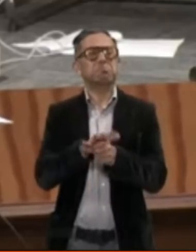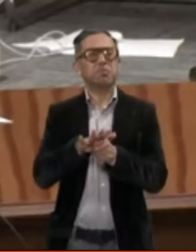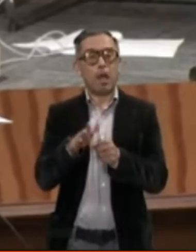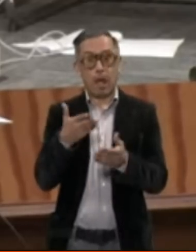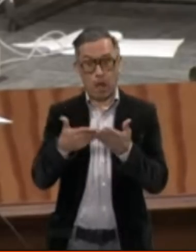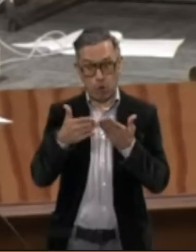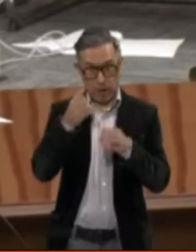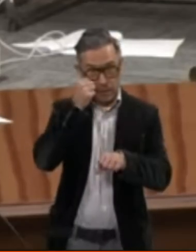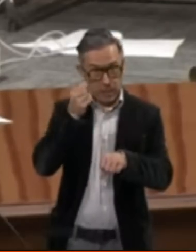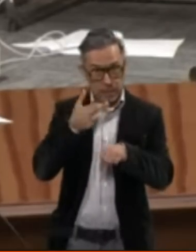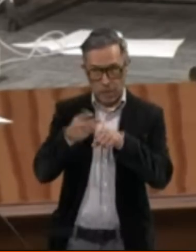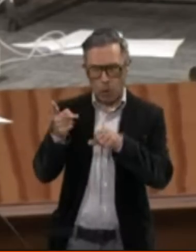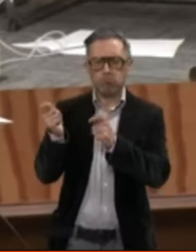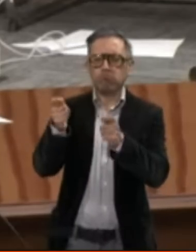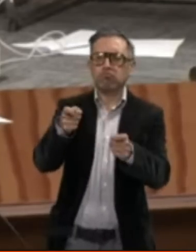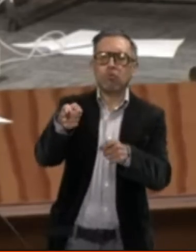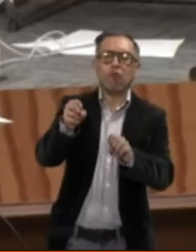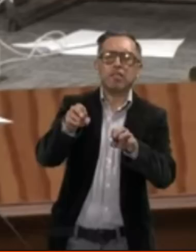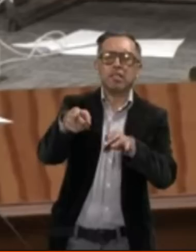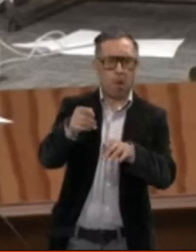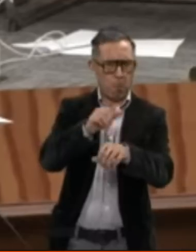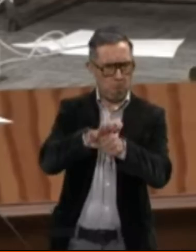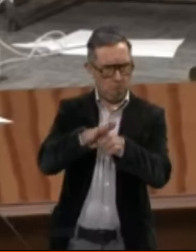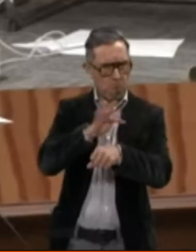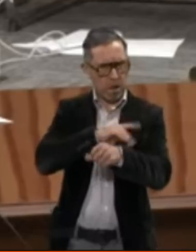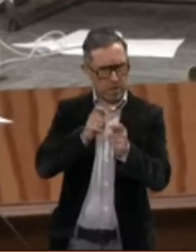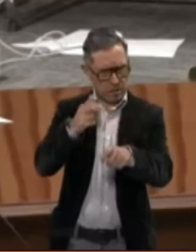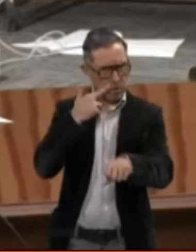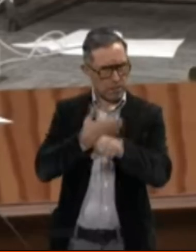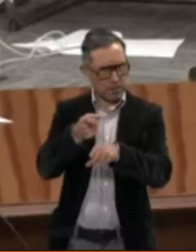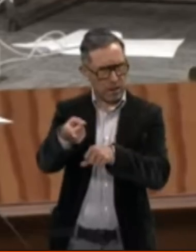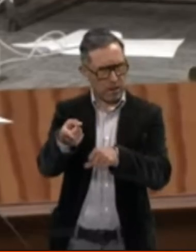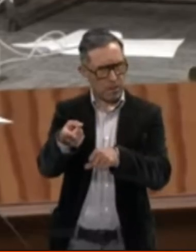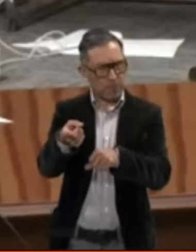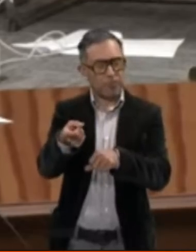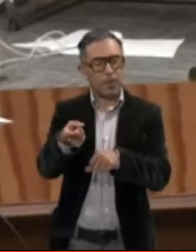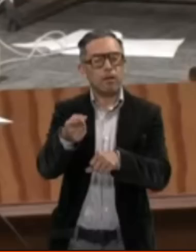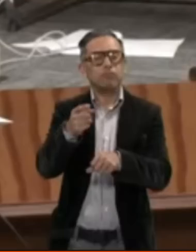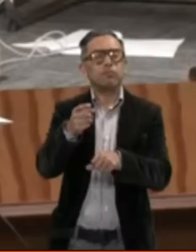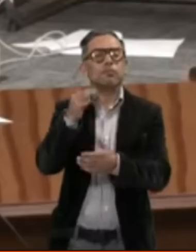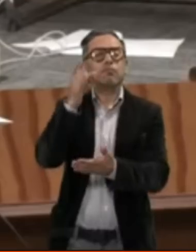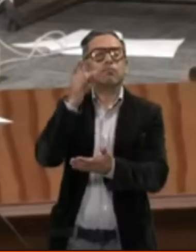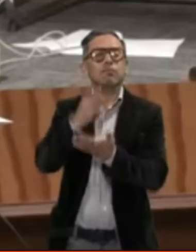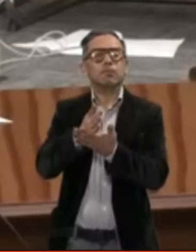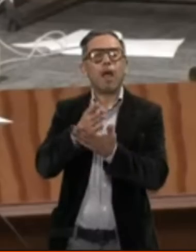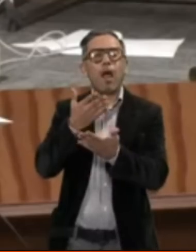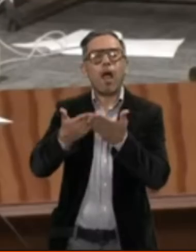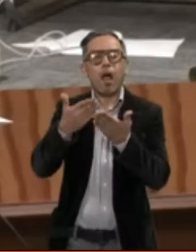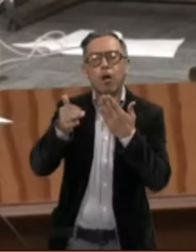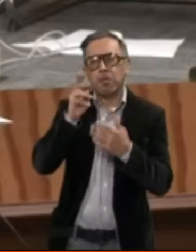esta secretaría. La realidad es que se trata de una muestra más de